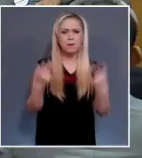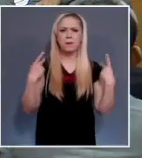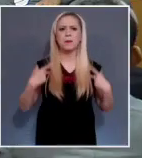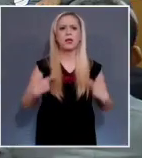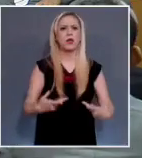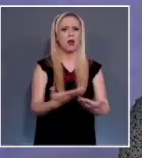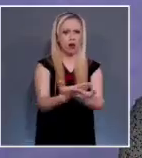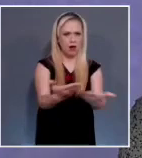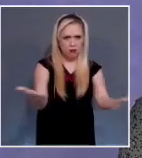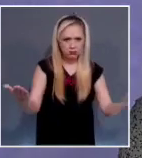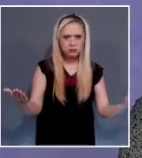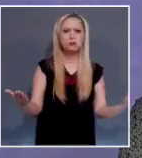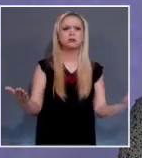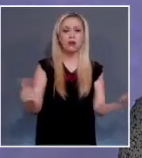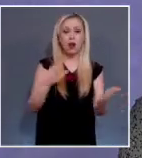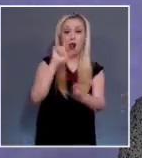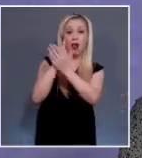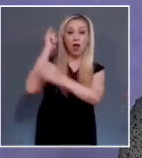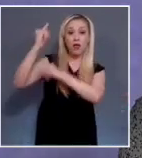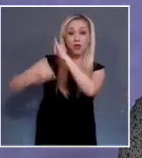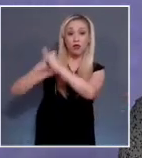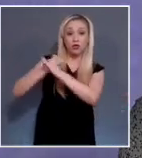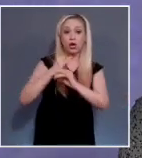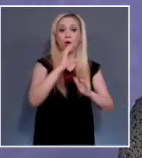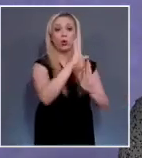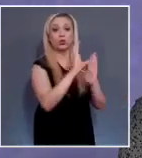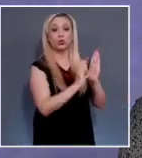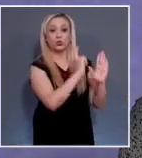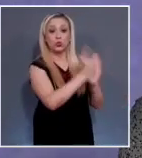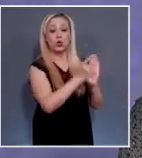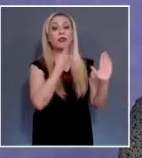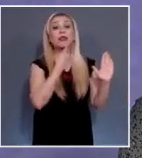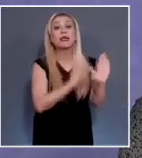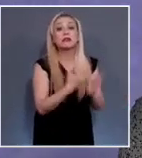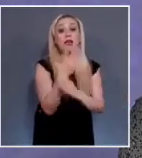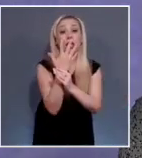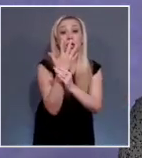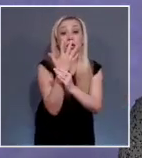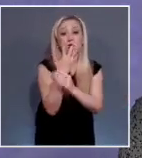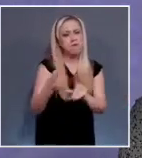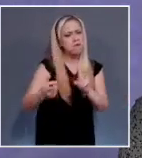y constitucional que exige pleno respeto a los derechos humanos, el